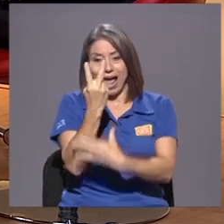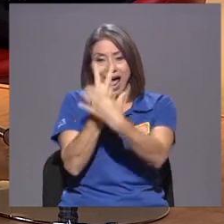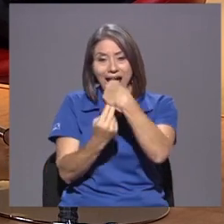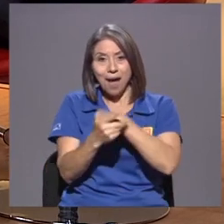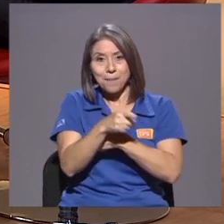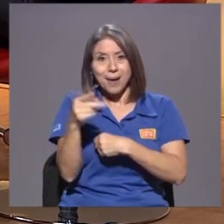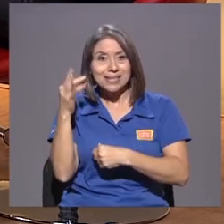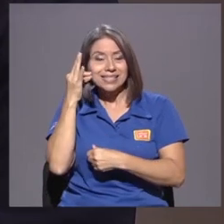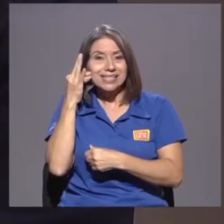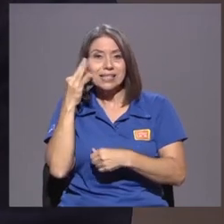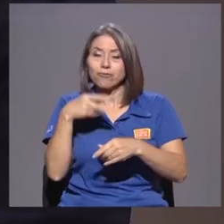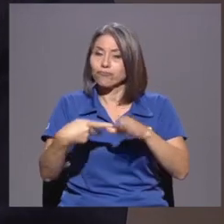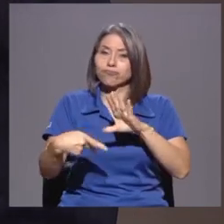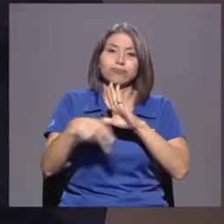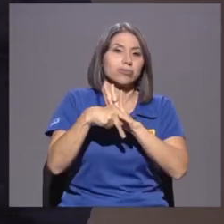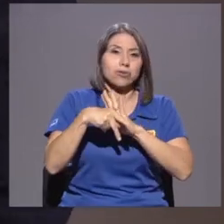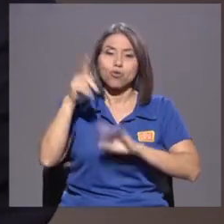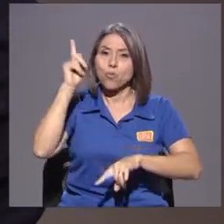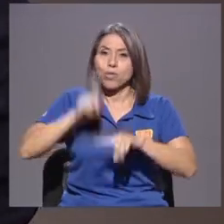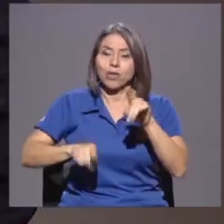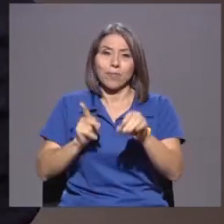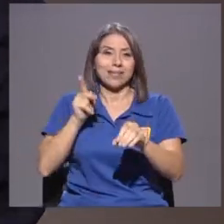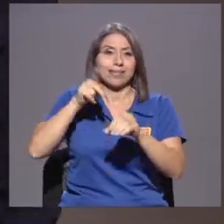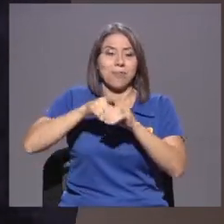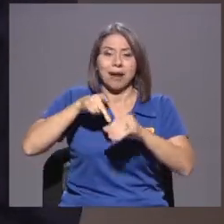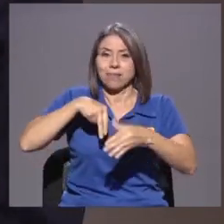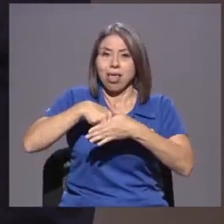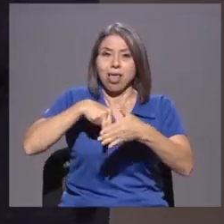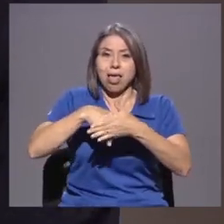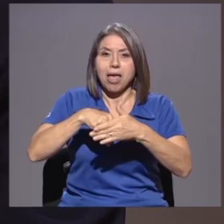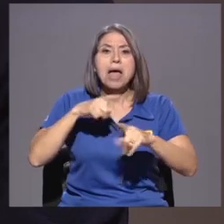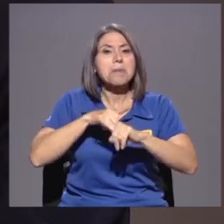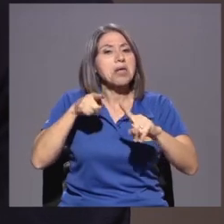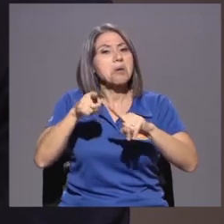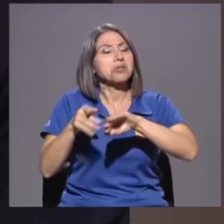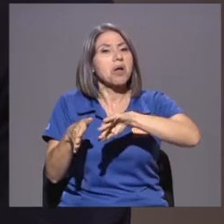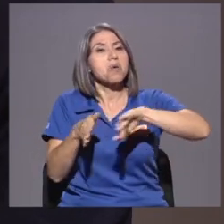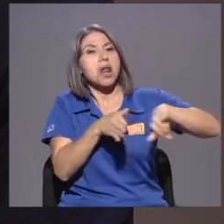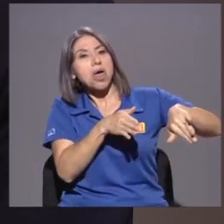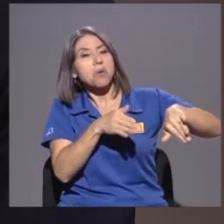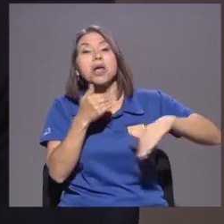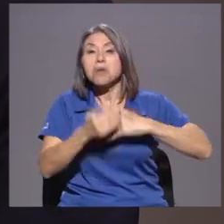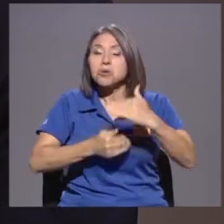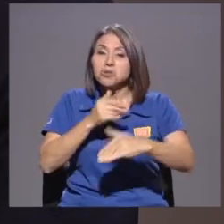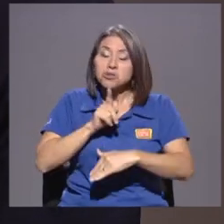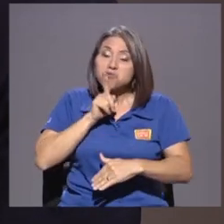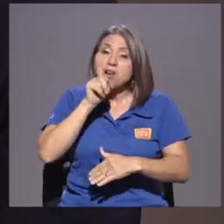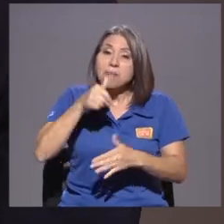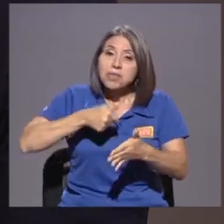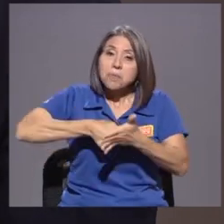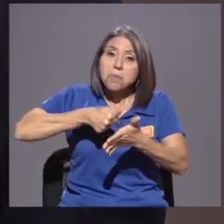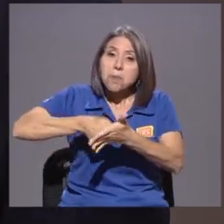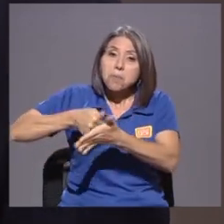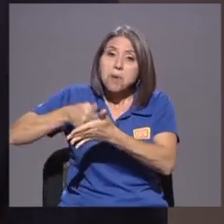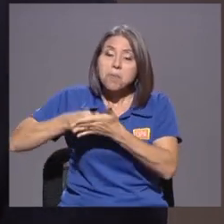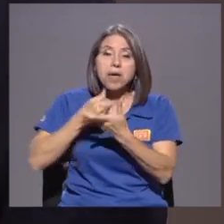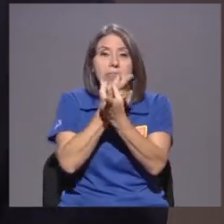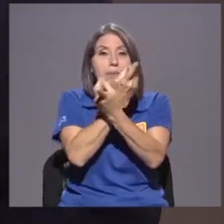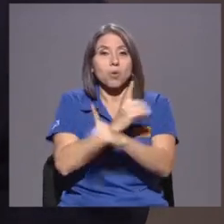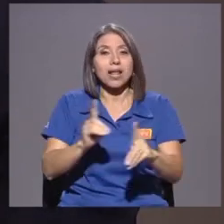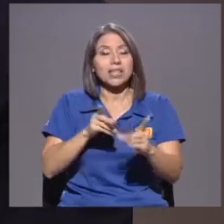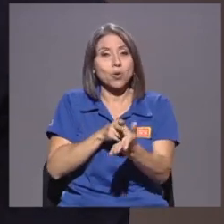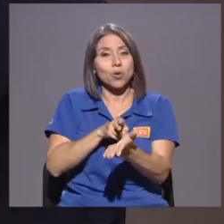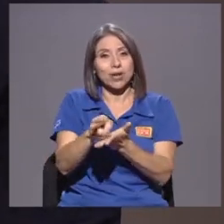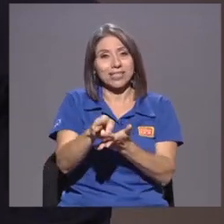participar digamos pero si yo no hace es un lado del proceso en sí fue un proceso democrático y honesto lo mismo bueno